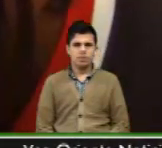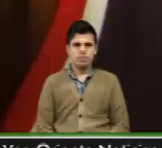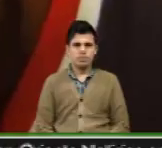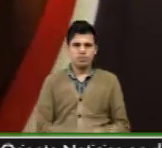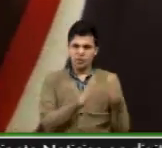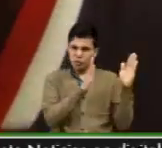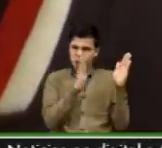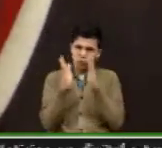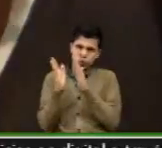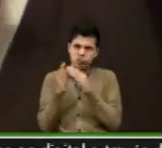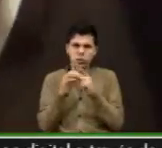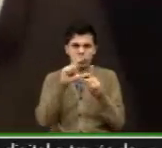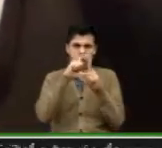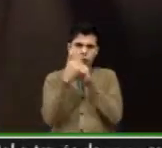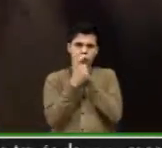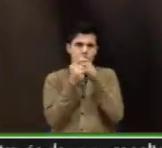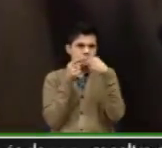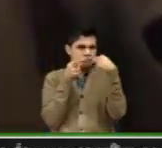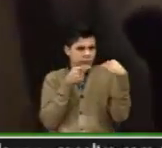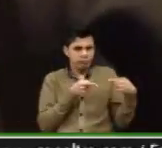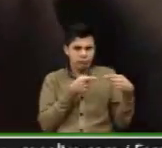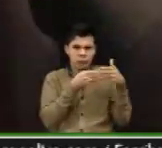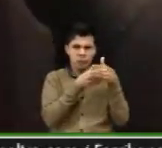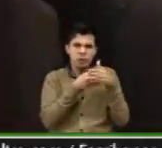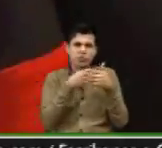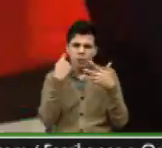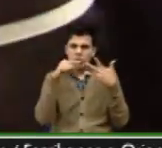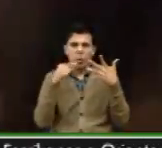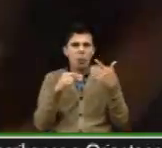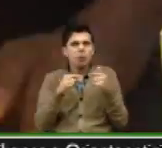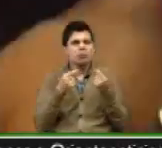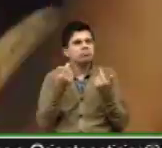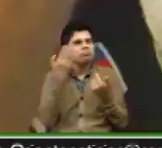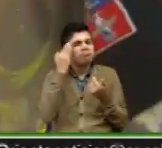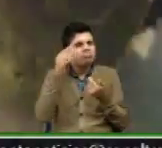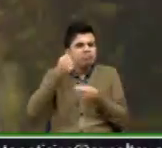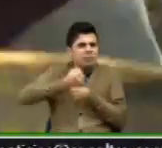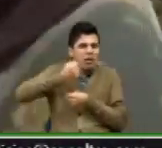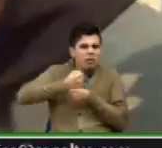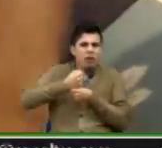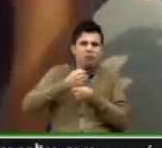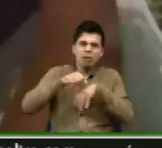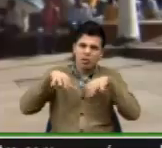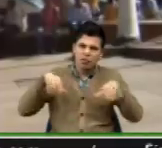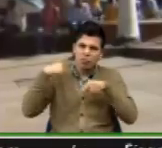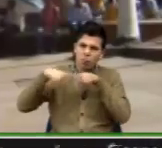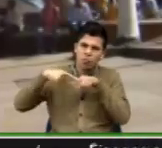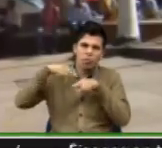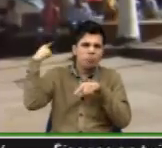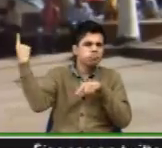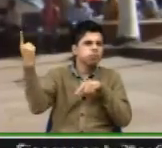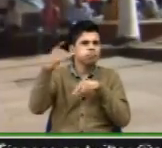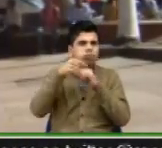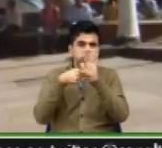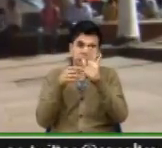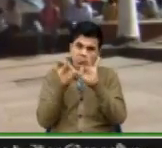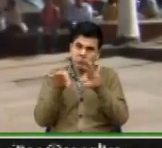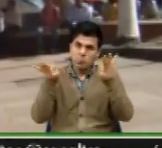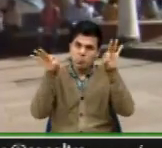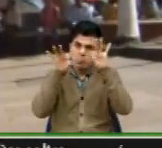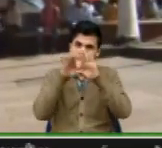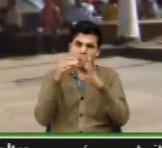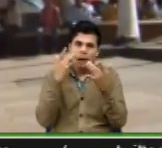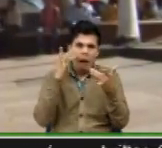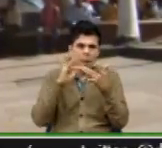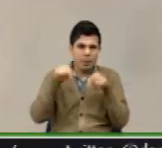La serie documental Contracultura aborda temáticas referentes a los saberes y oficios tradicionales, teniendo como punto de referencia la importancia que tienen las